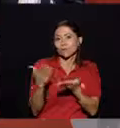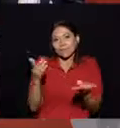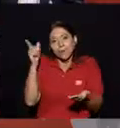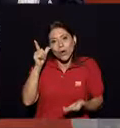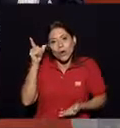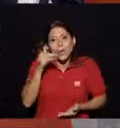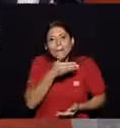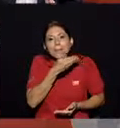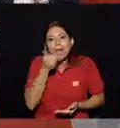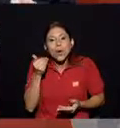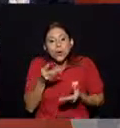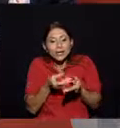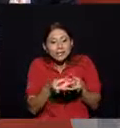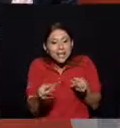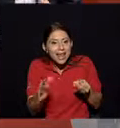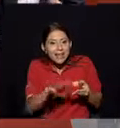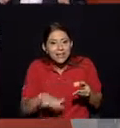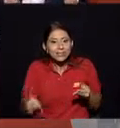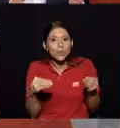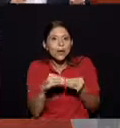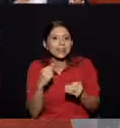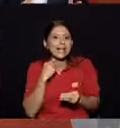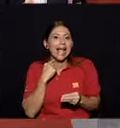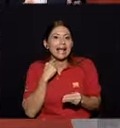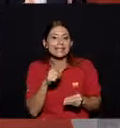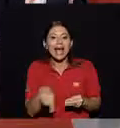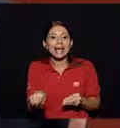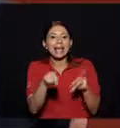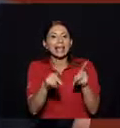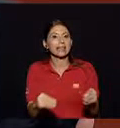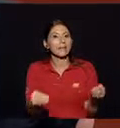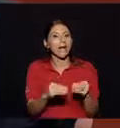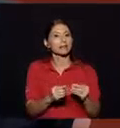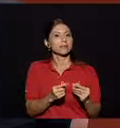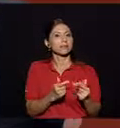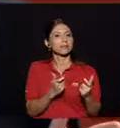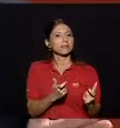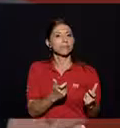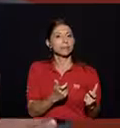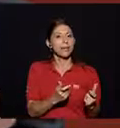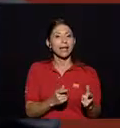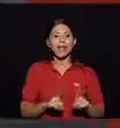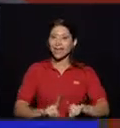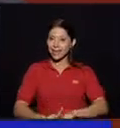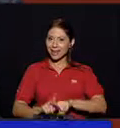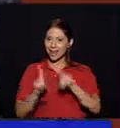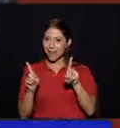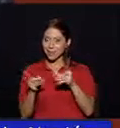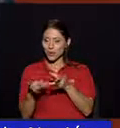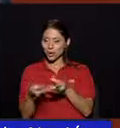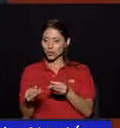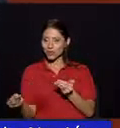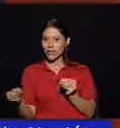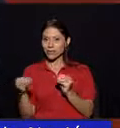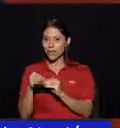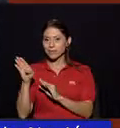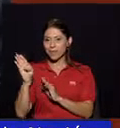mejores tierras son más caras y ahí vive la gente con mayor poder adquisitivo. En cambio, los terrenos